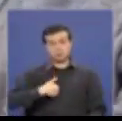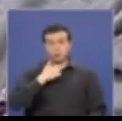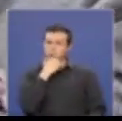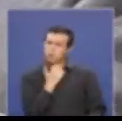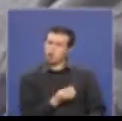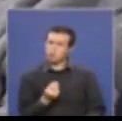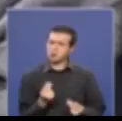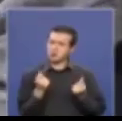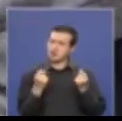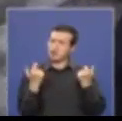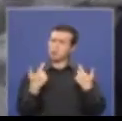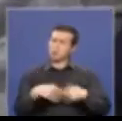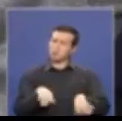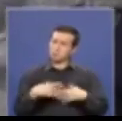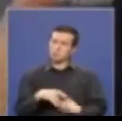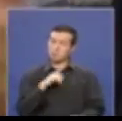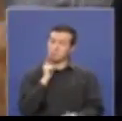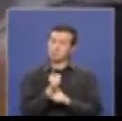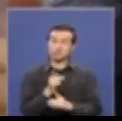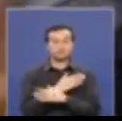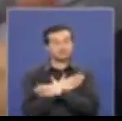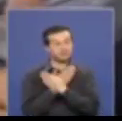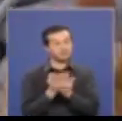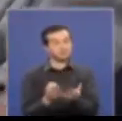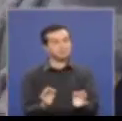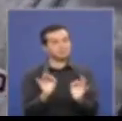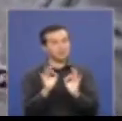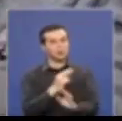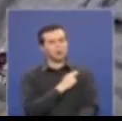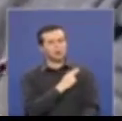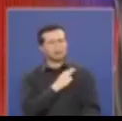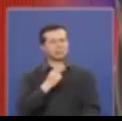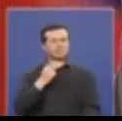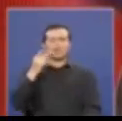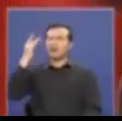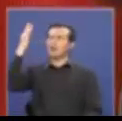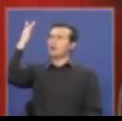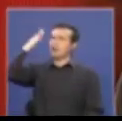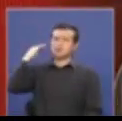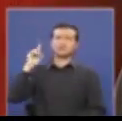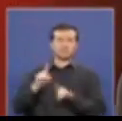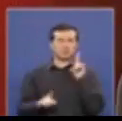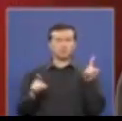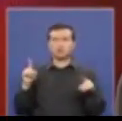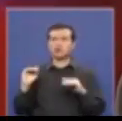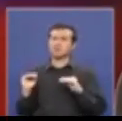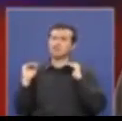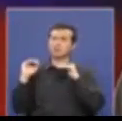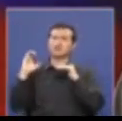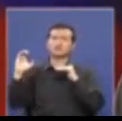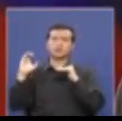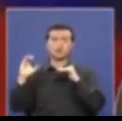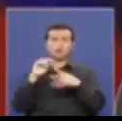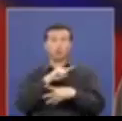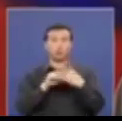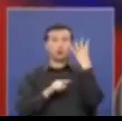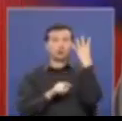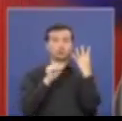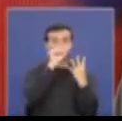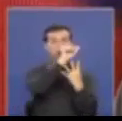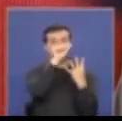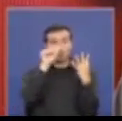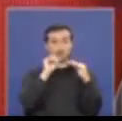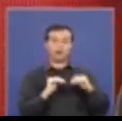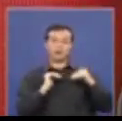ha hecho tan rápido, felicitaciones. ¿Ya? Universidades más antiguas están en categoría C, solo 4 están en categoría A,